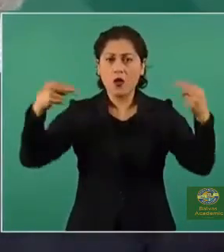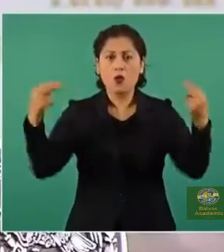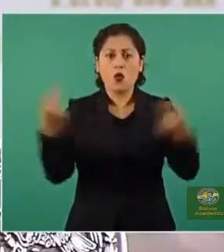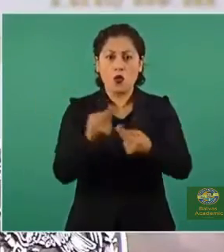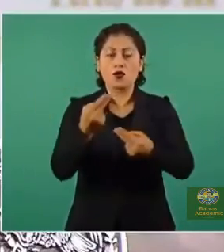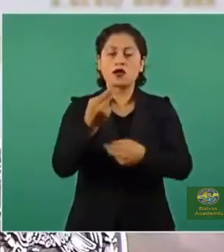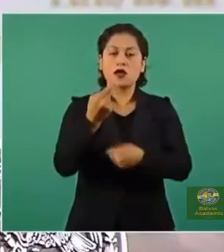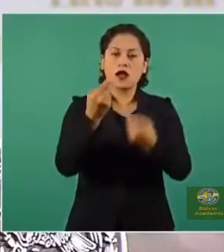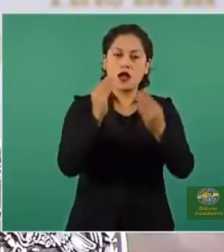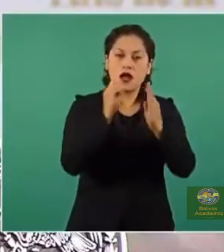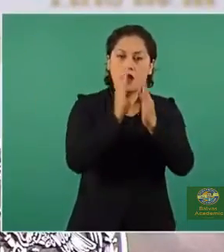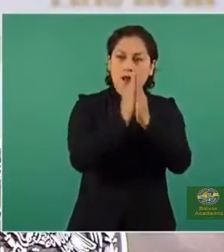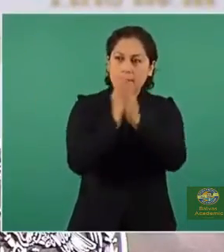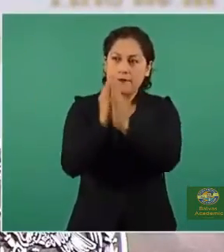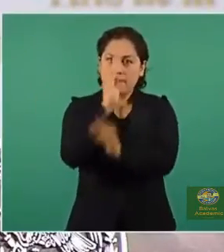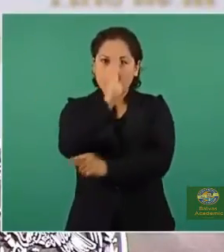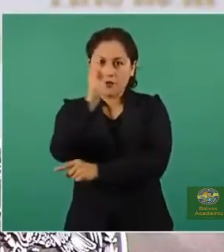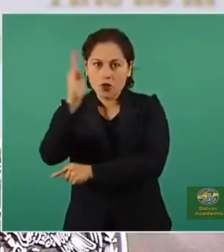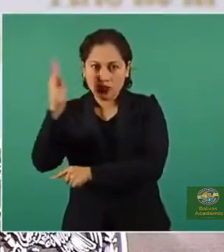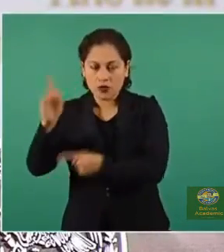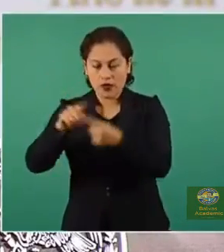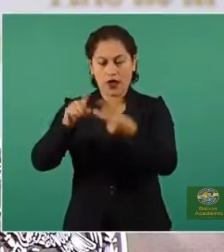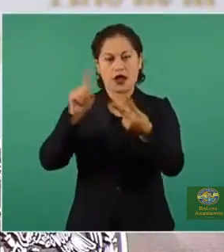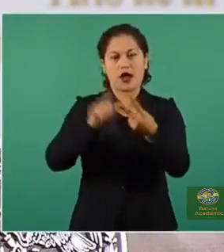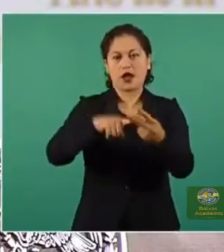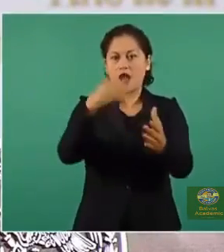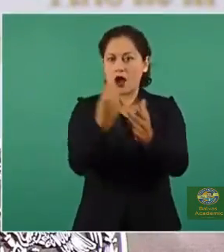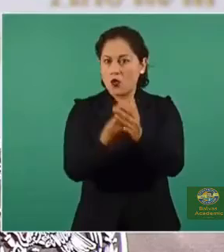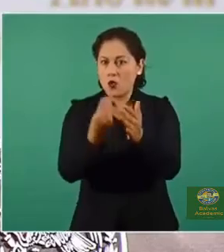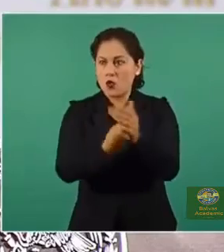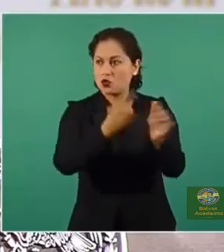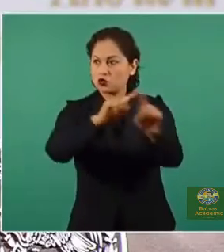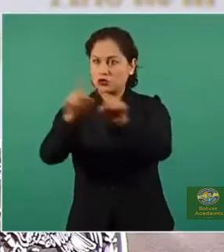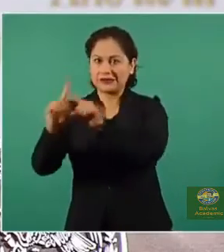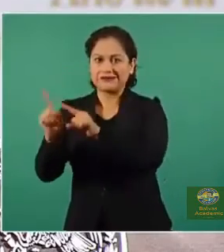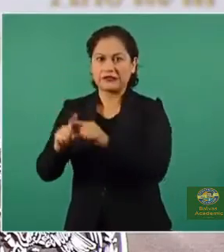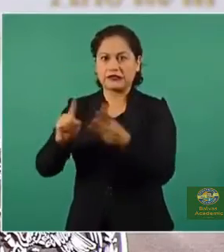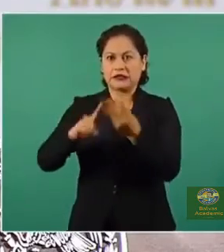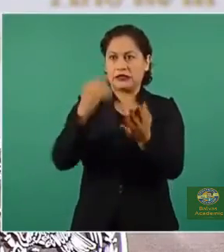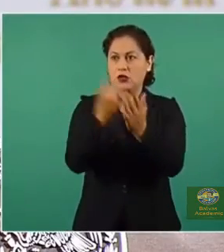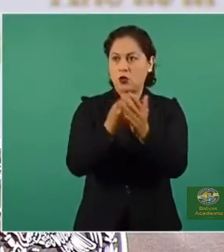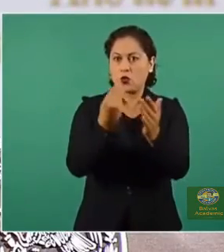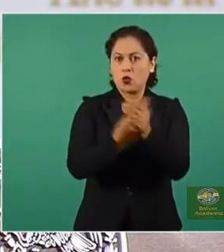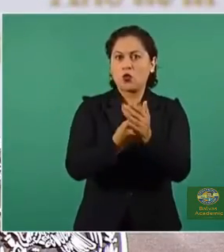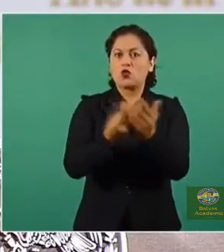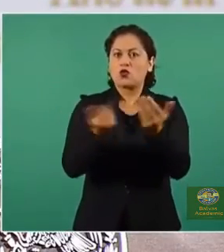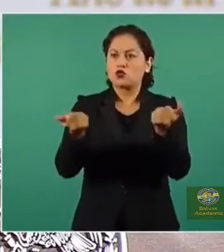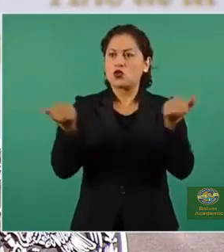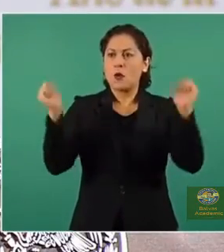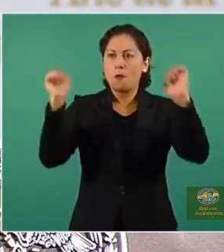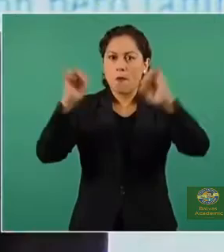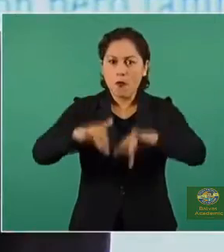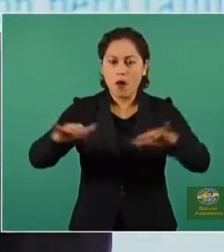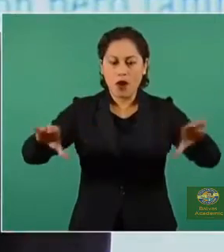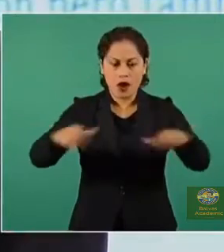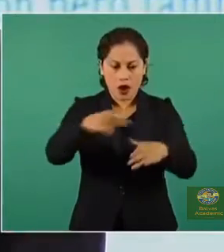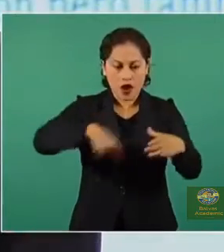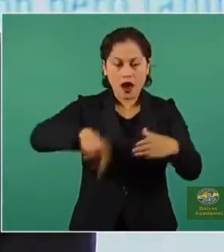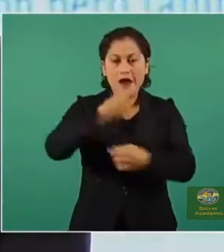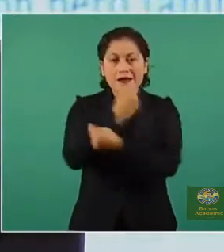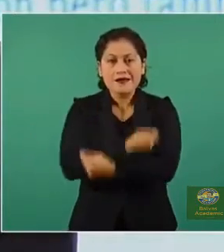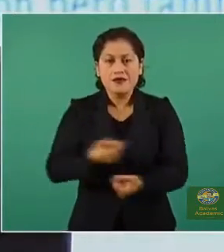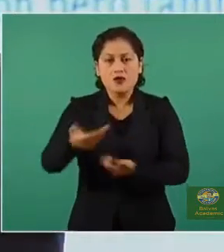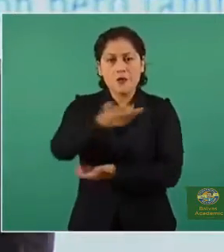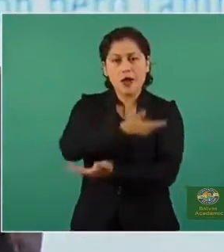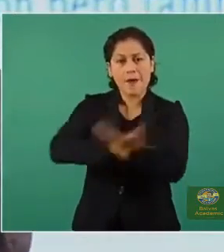las actividades deportivas, los cursos de verano, para fomentar este tipo de convivencia de la que han